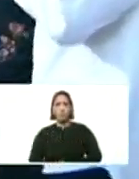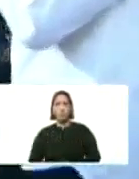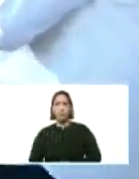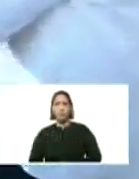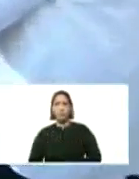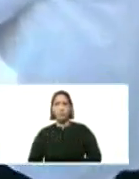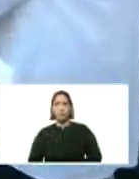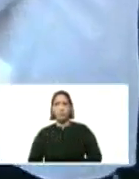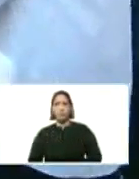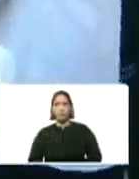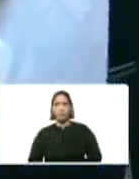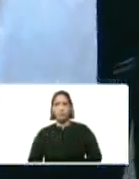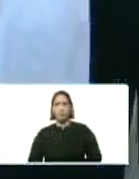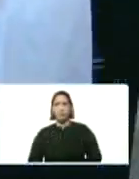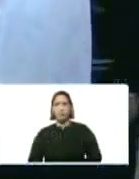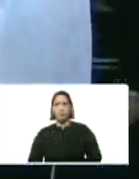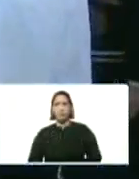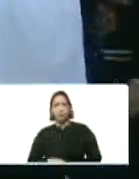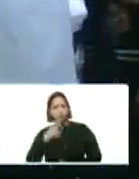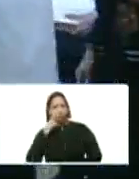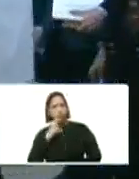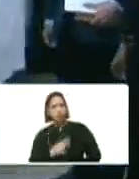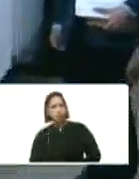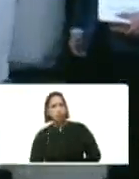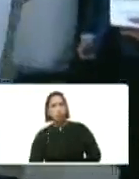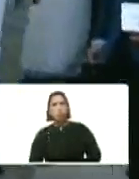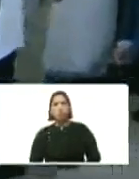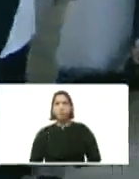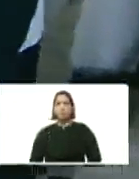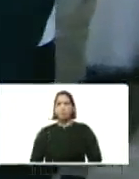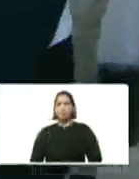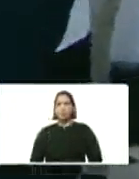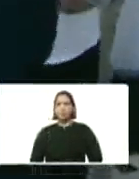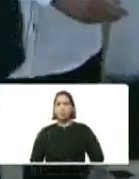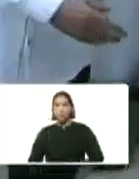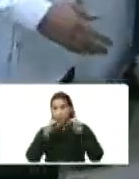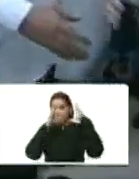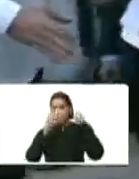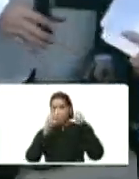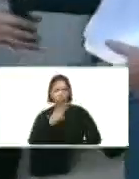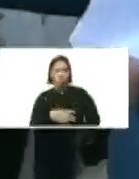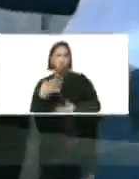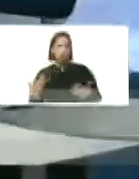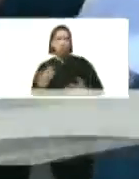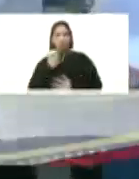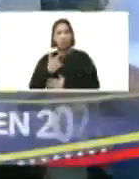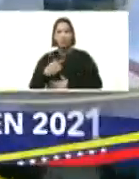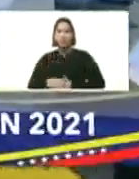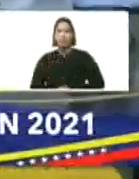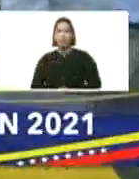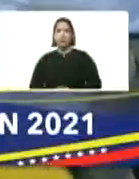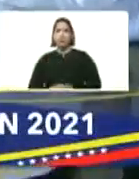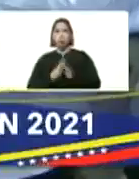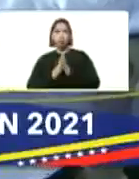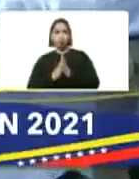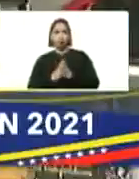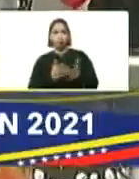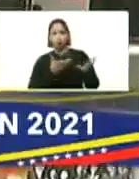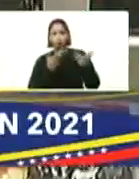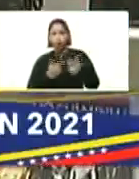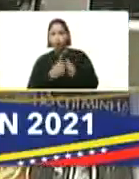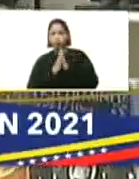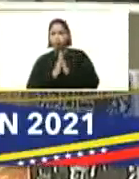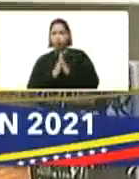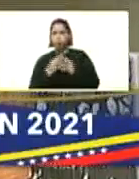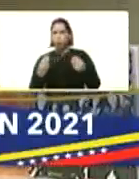Miren qué bueno. Vamos a ver aquí, embajador, ¿qué me dice? Por favor, embajador, cuénteme, por favor, ¿cómo